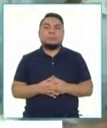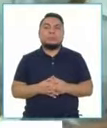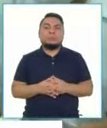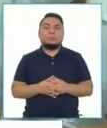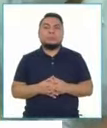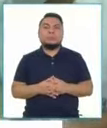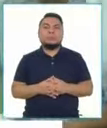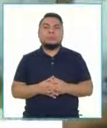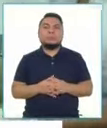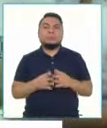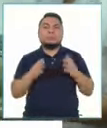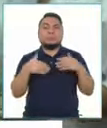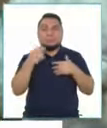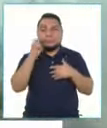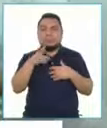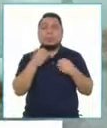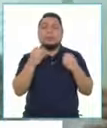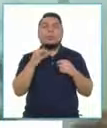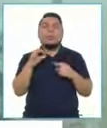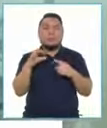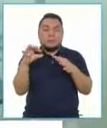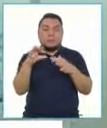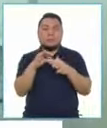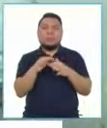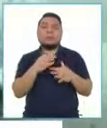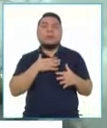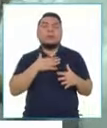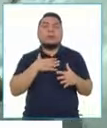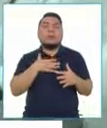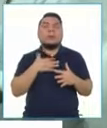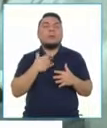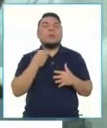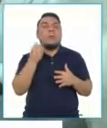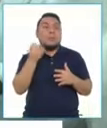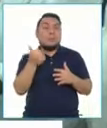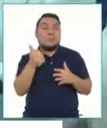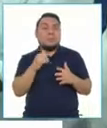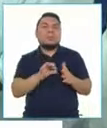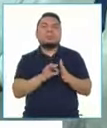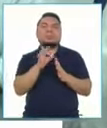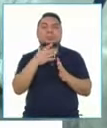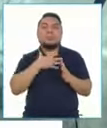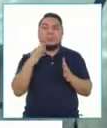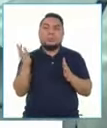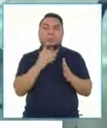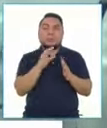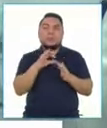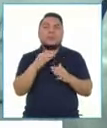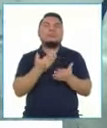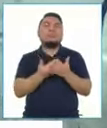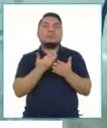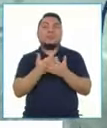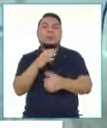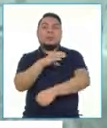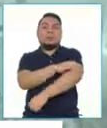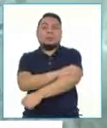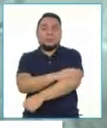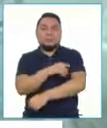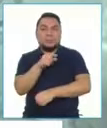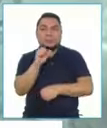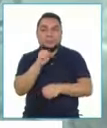se va a poder ver el nivel de saturación de oxígeno del presidente de la República en este momento, una parte de la demostración del funcionamiento de